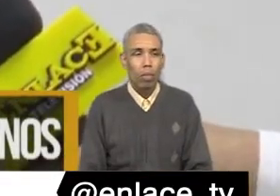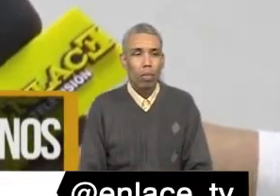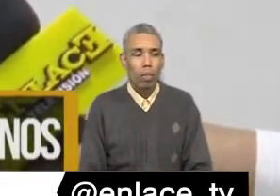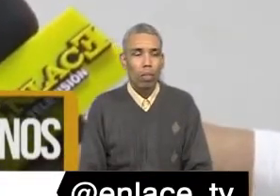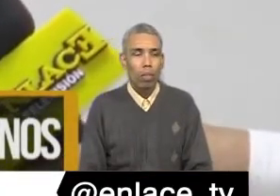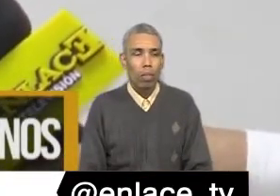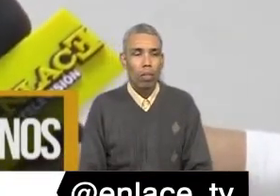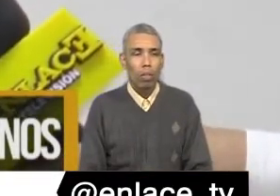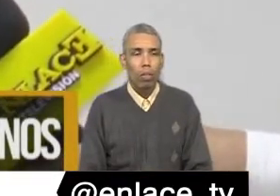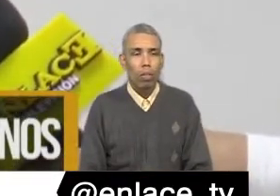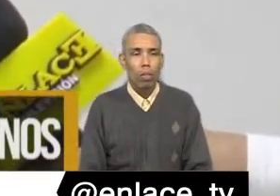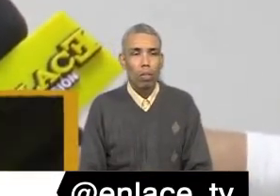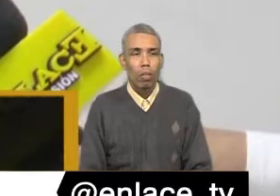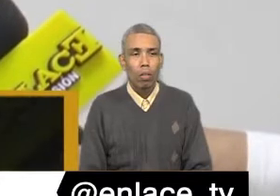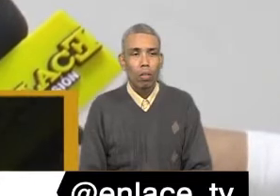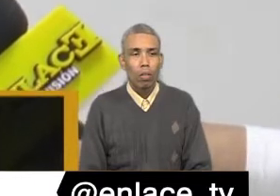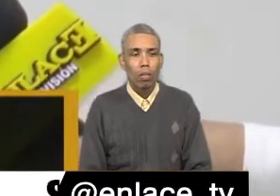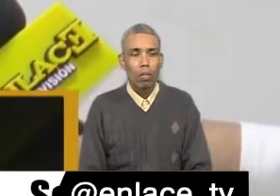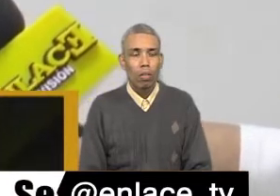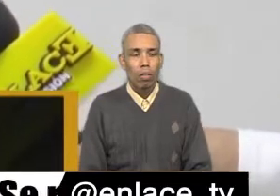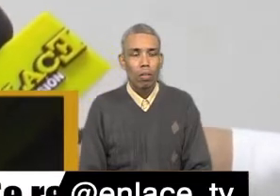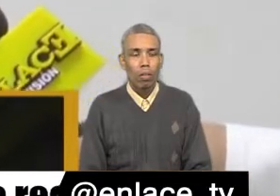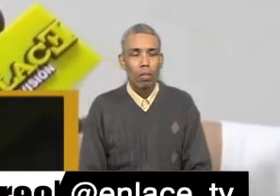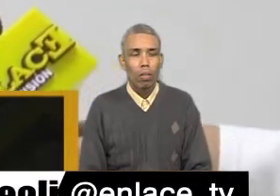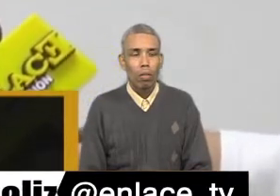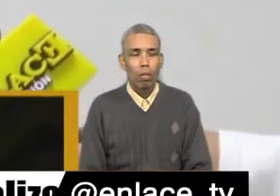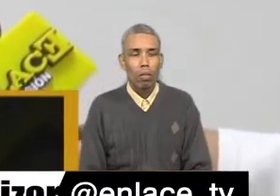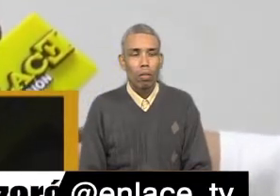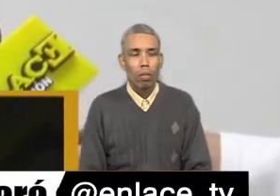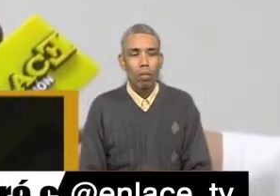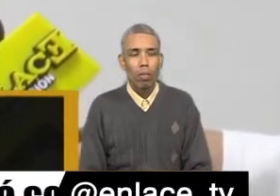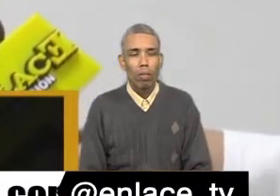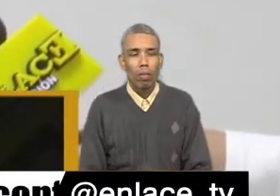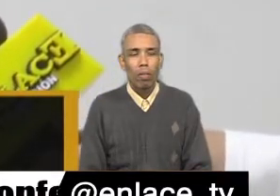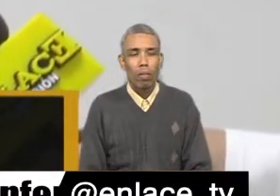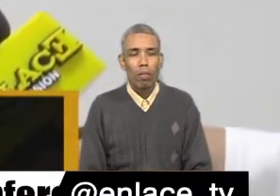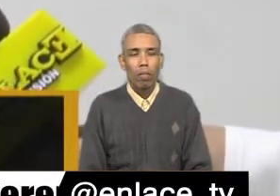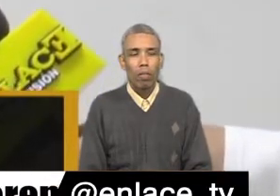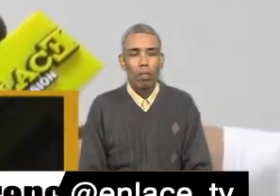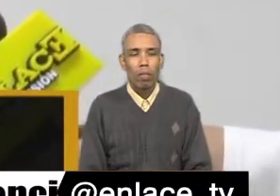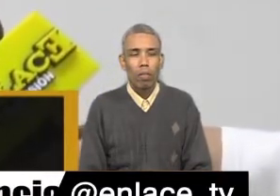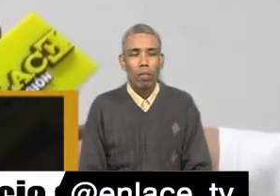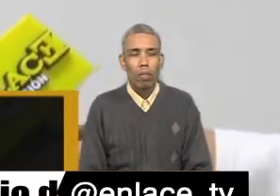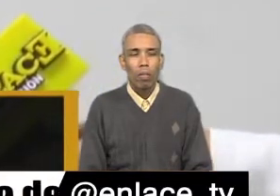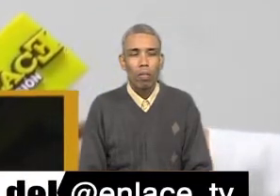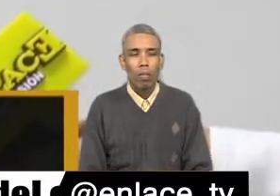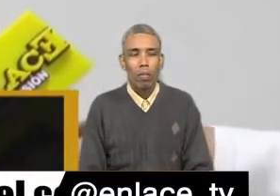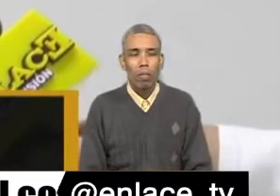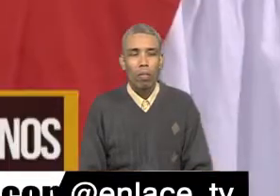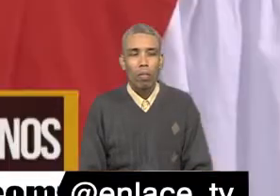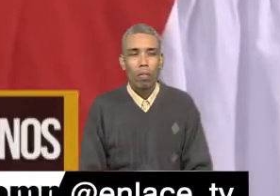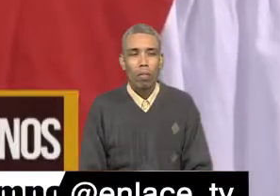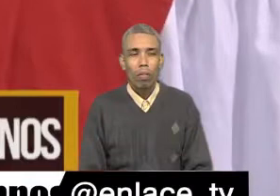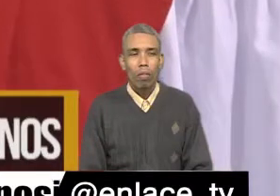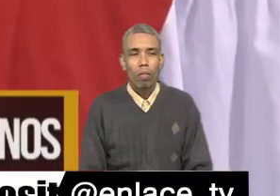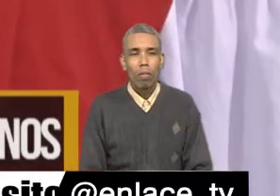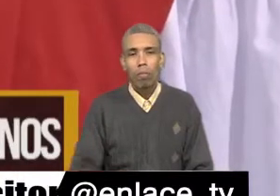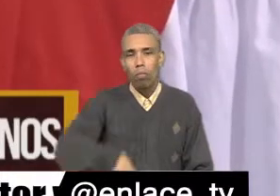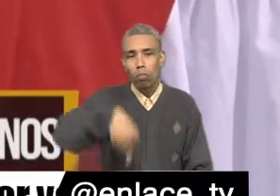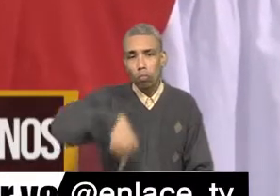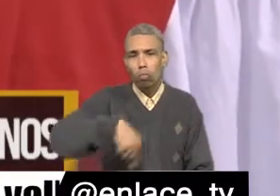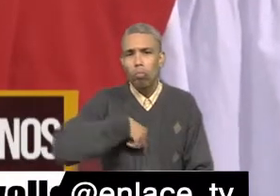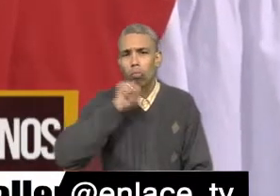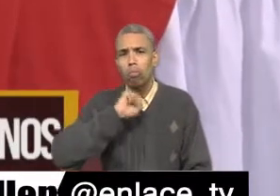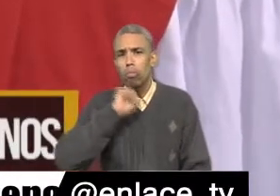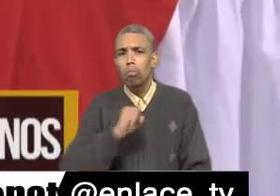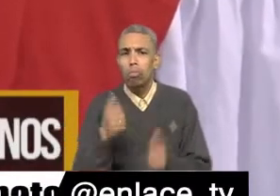estamos comprometidos las fuerzas políticas de los departamentos y especialmente Santander, porque Barranca tenemos que salvarlos. Es